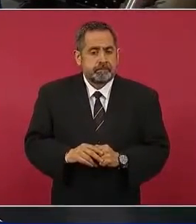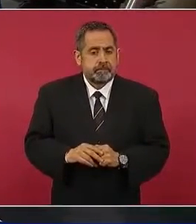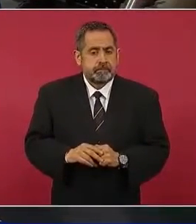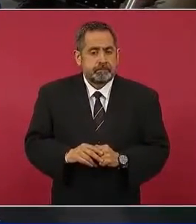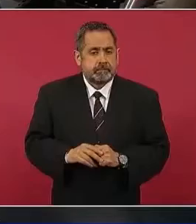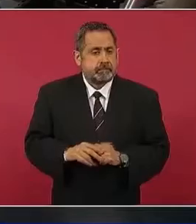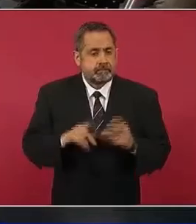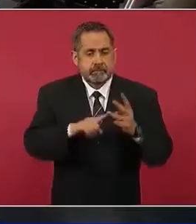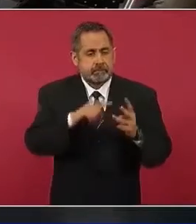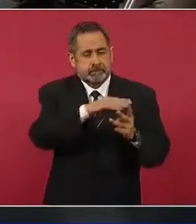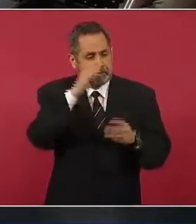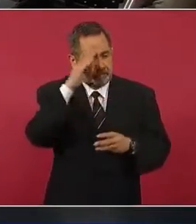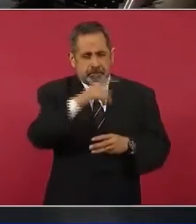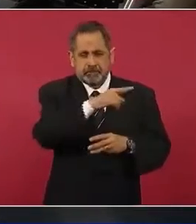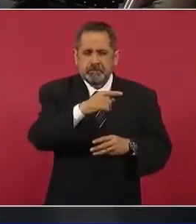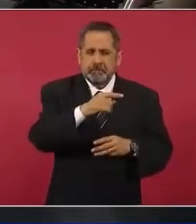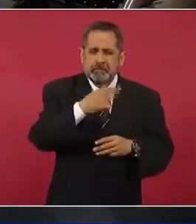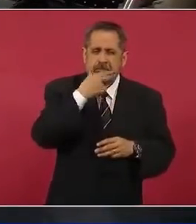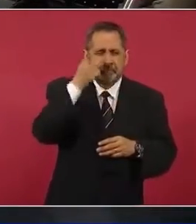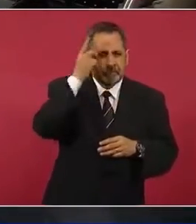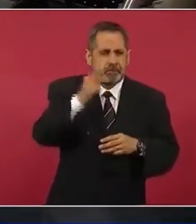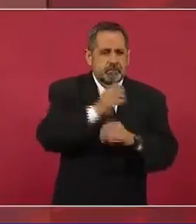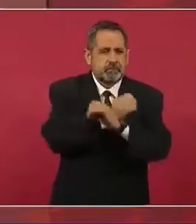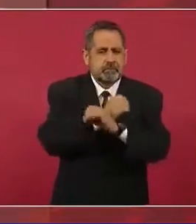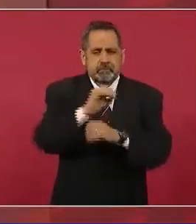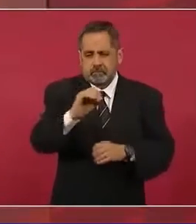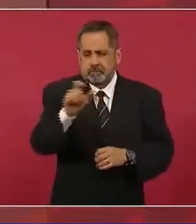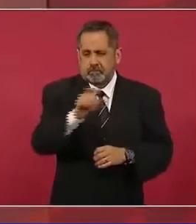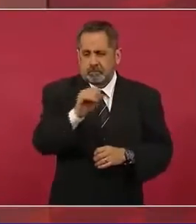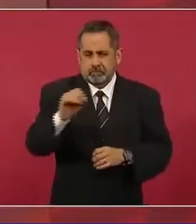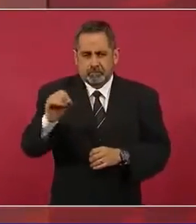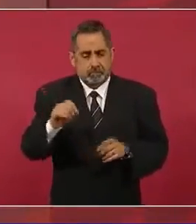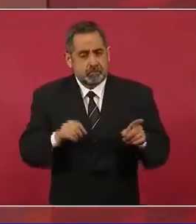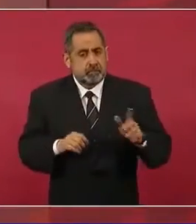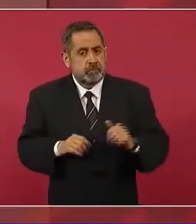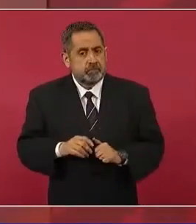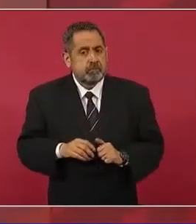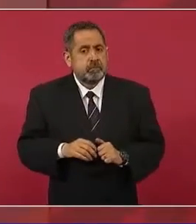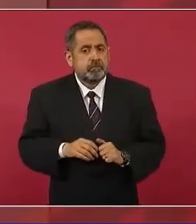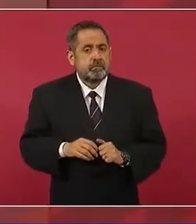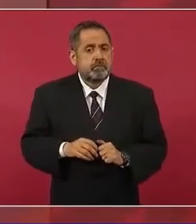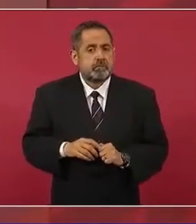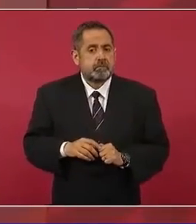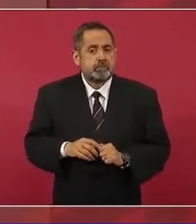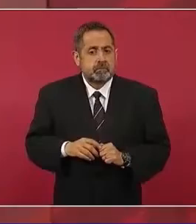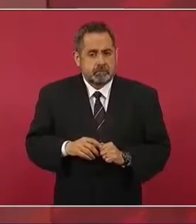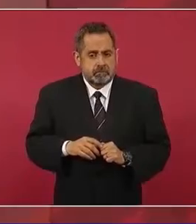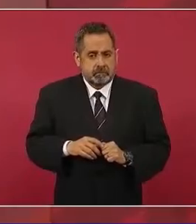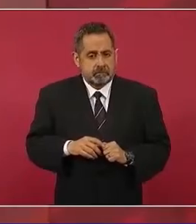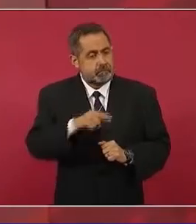en los ojos llevaba algún tiempo también y